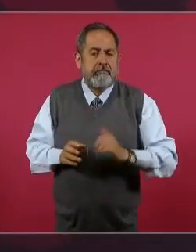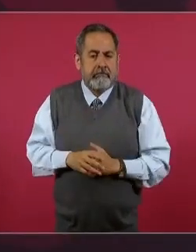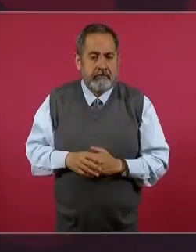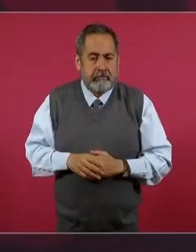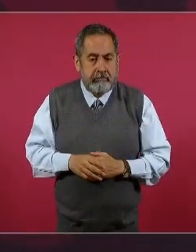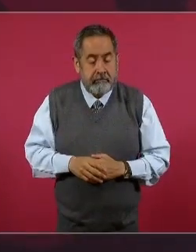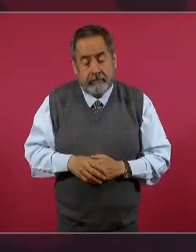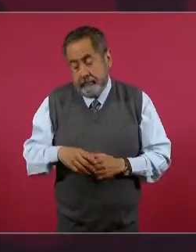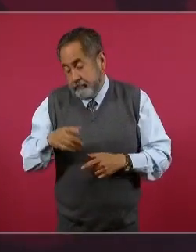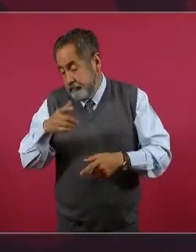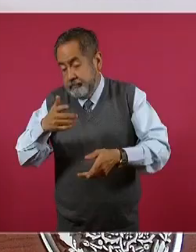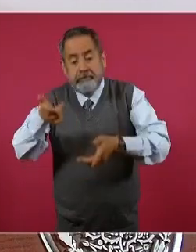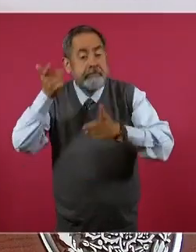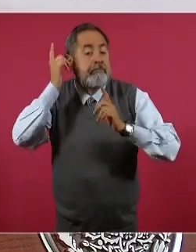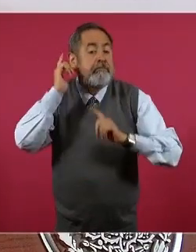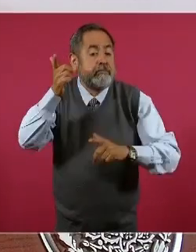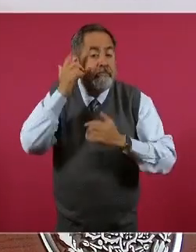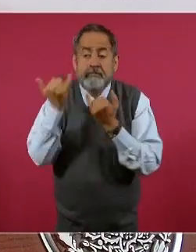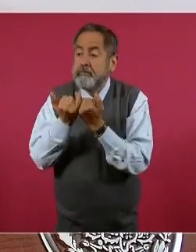Ojalá y eso